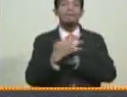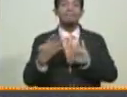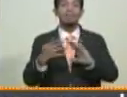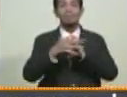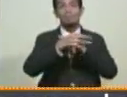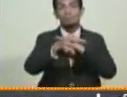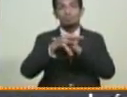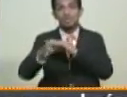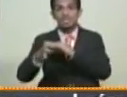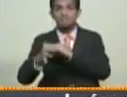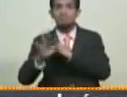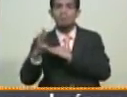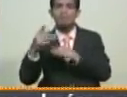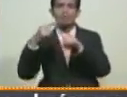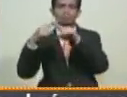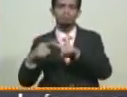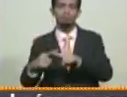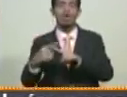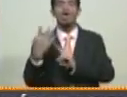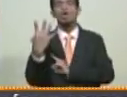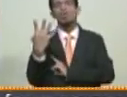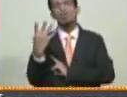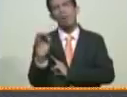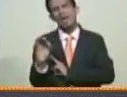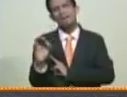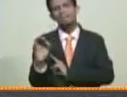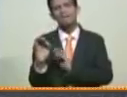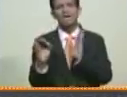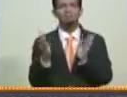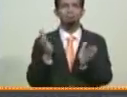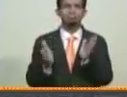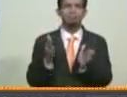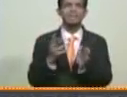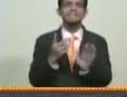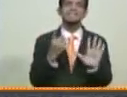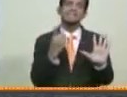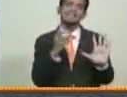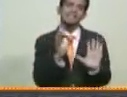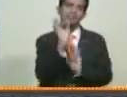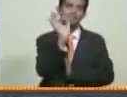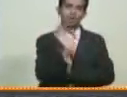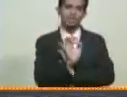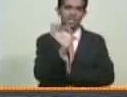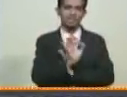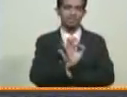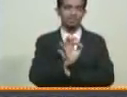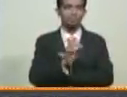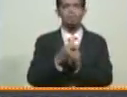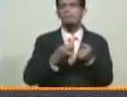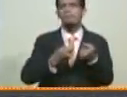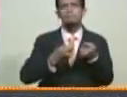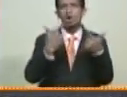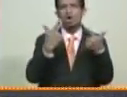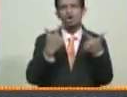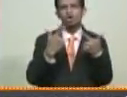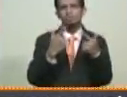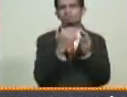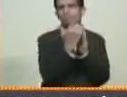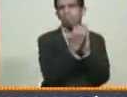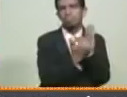50 y el 60%. Y hay 8 municipios donde la votación fue inferior al